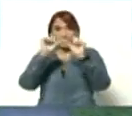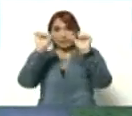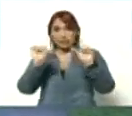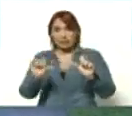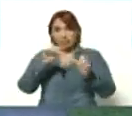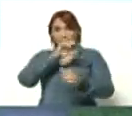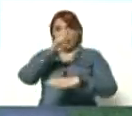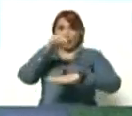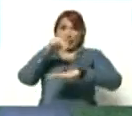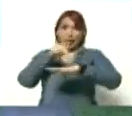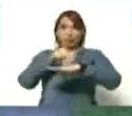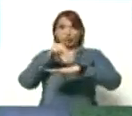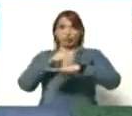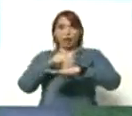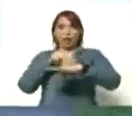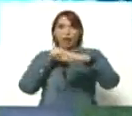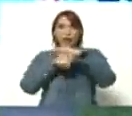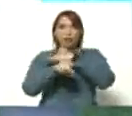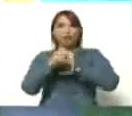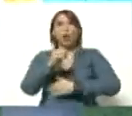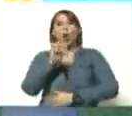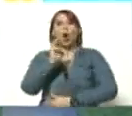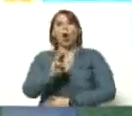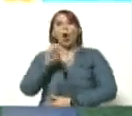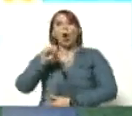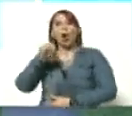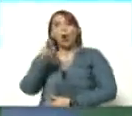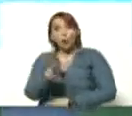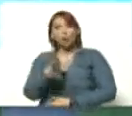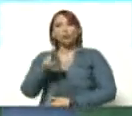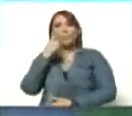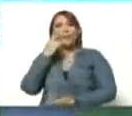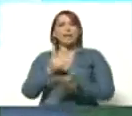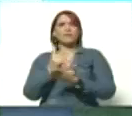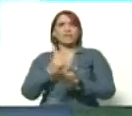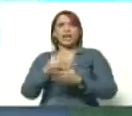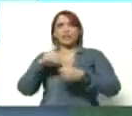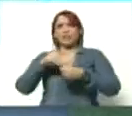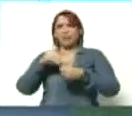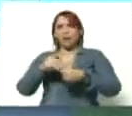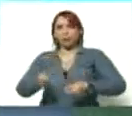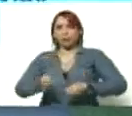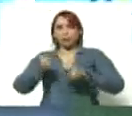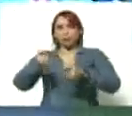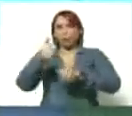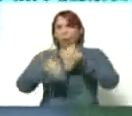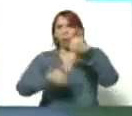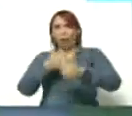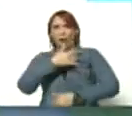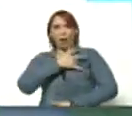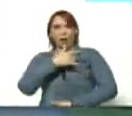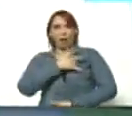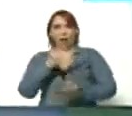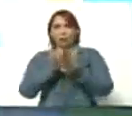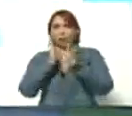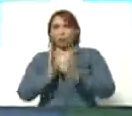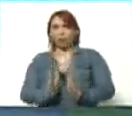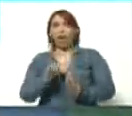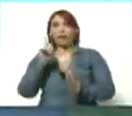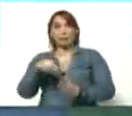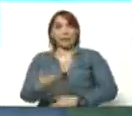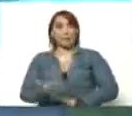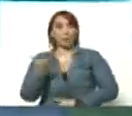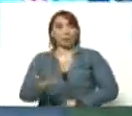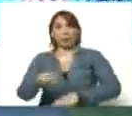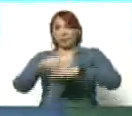en donde OXU va a verificar nuestros datos y nos va a asignar nuestra carrera. Es importante resaltar que en conjunto con el Ministerio